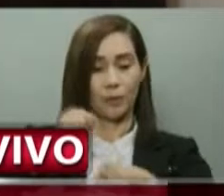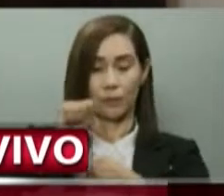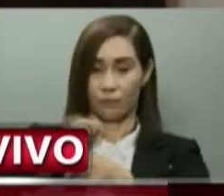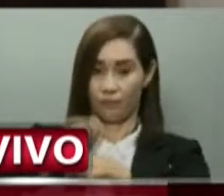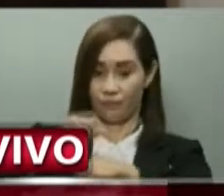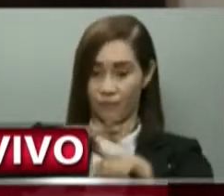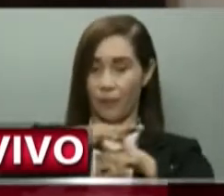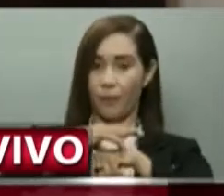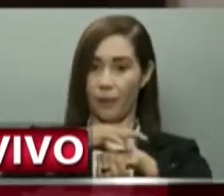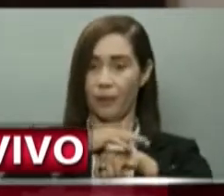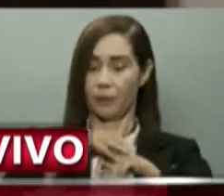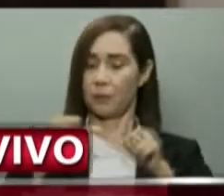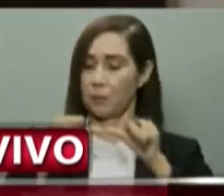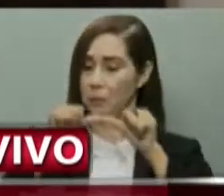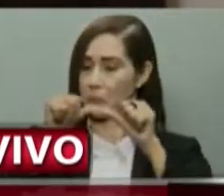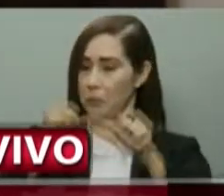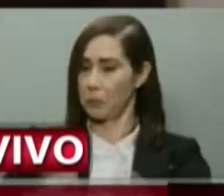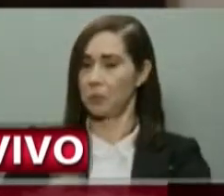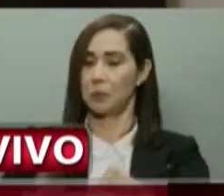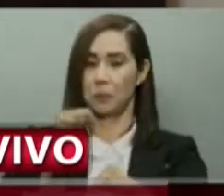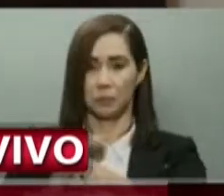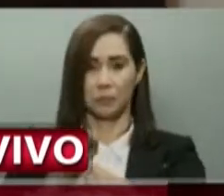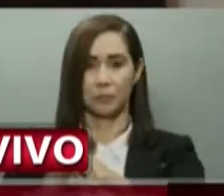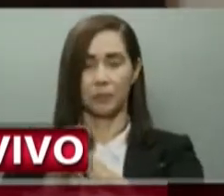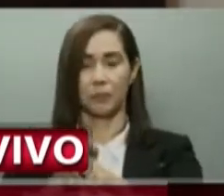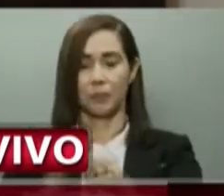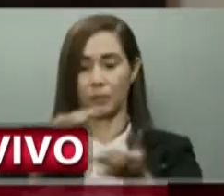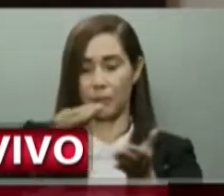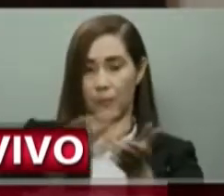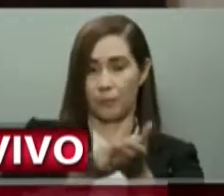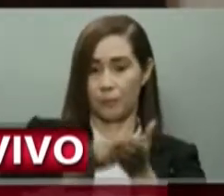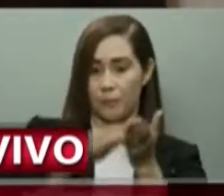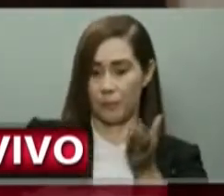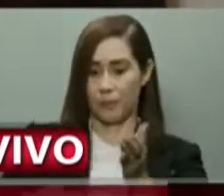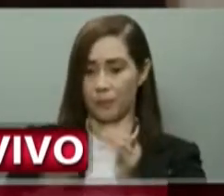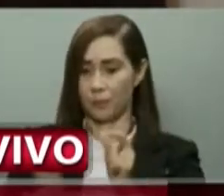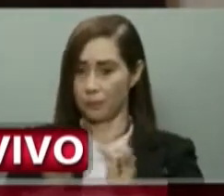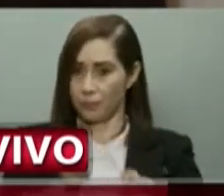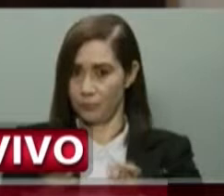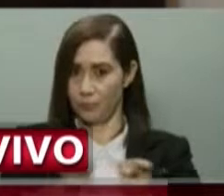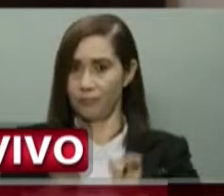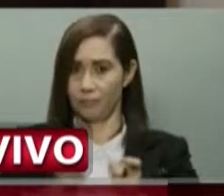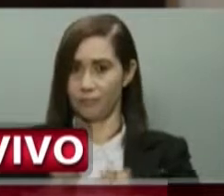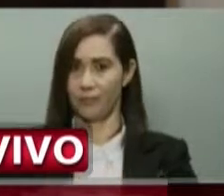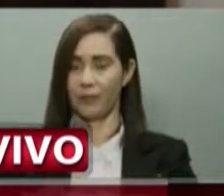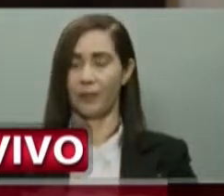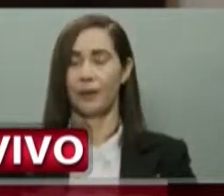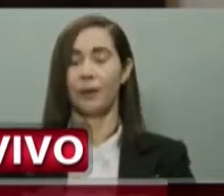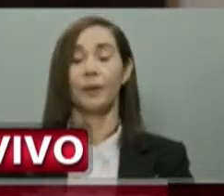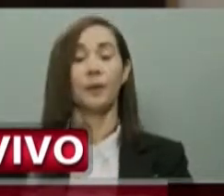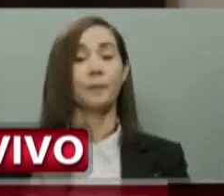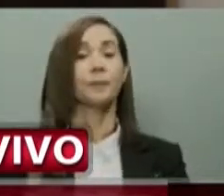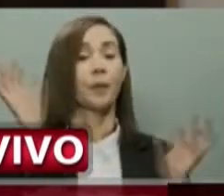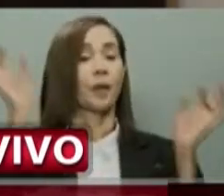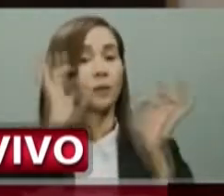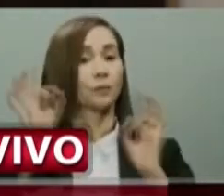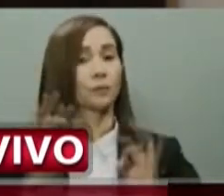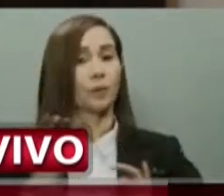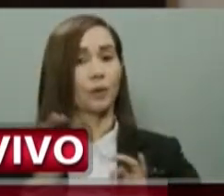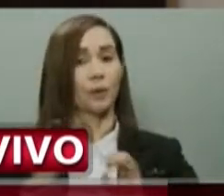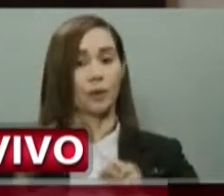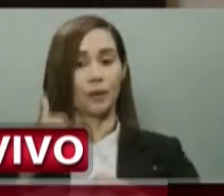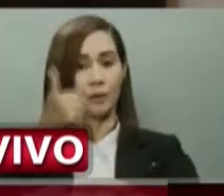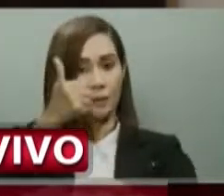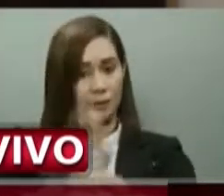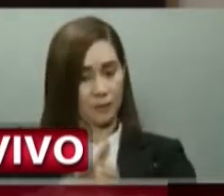agrícolas puedan seguir produciendo a los precios preestablecidos. De esta manera garantizamos la estabilidad de